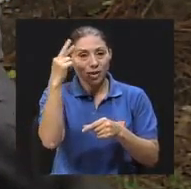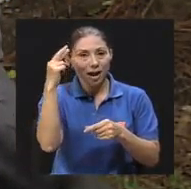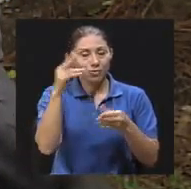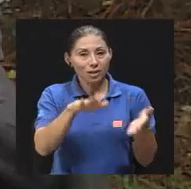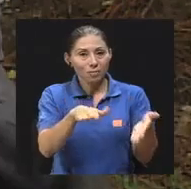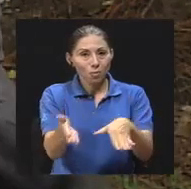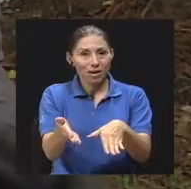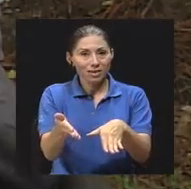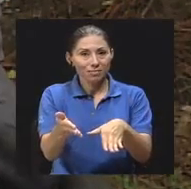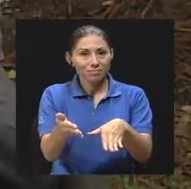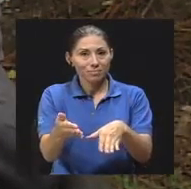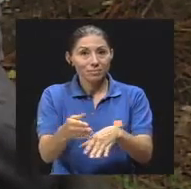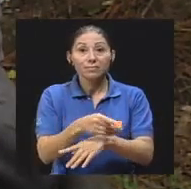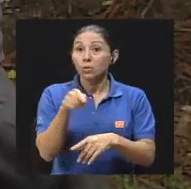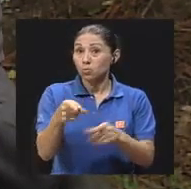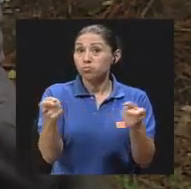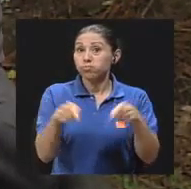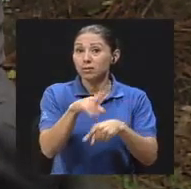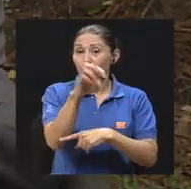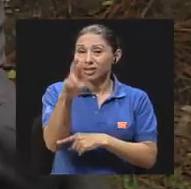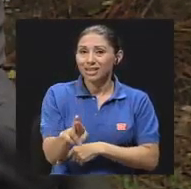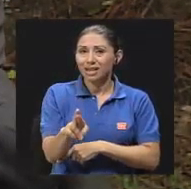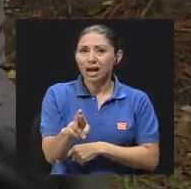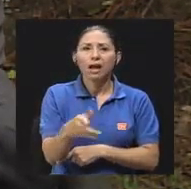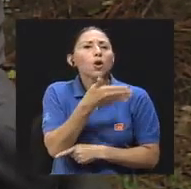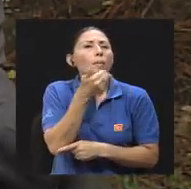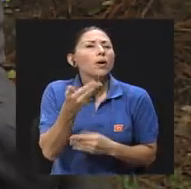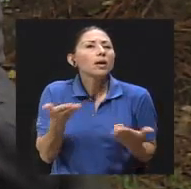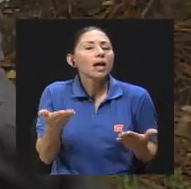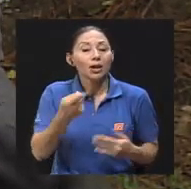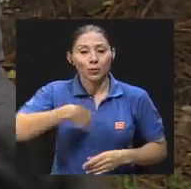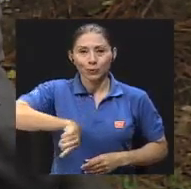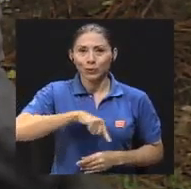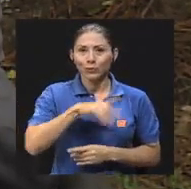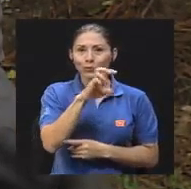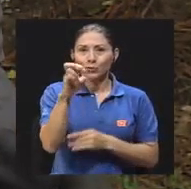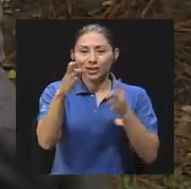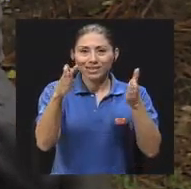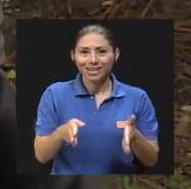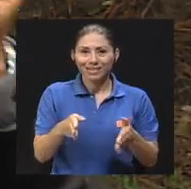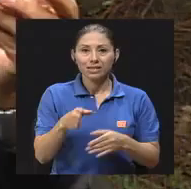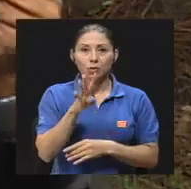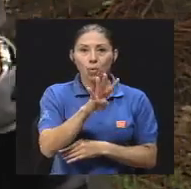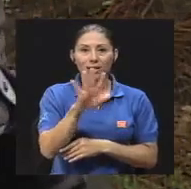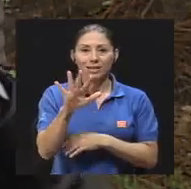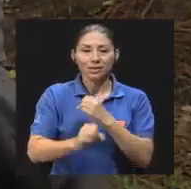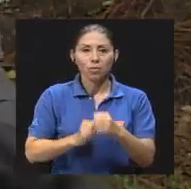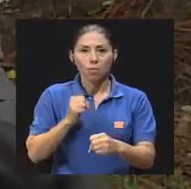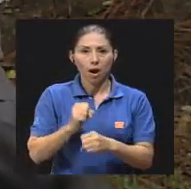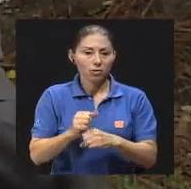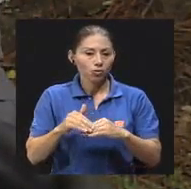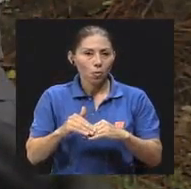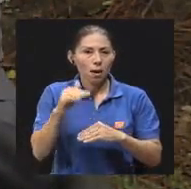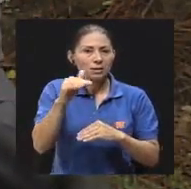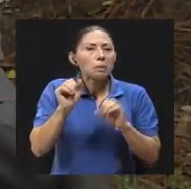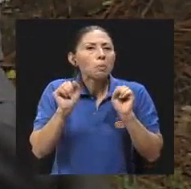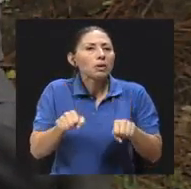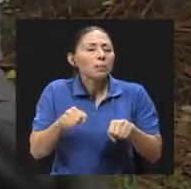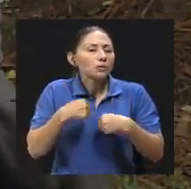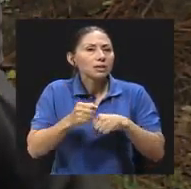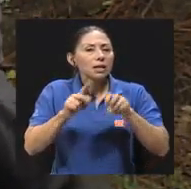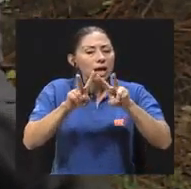que nosotros a todos los chicos de 45 años o más les pudiéramos hacer un estudio de detección, un